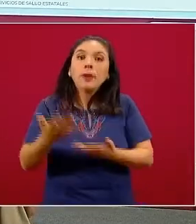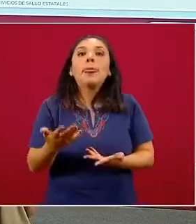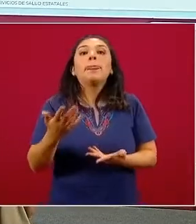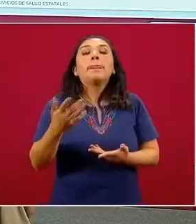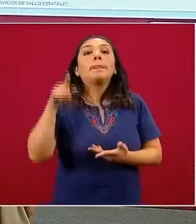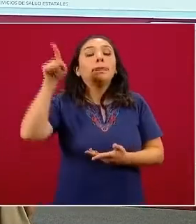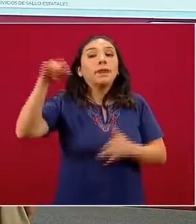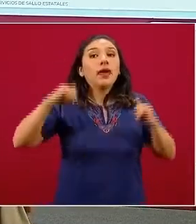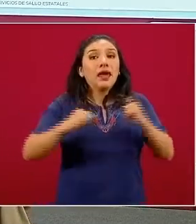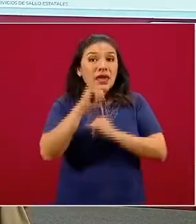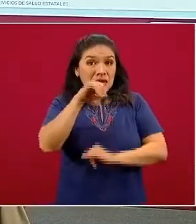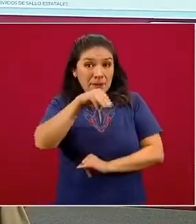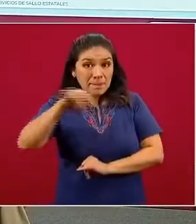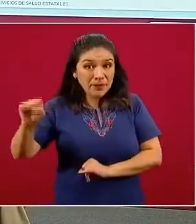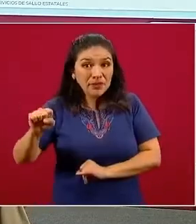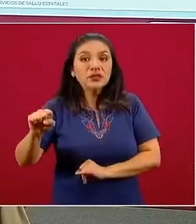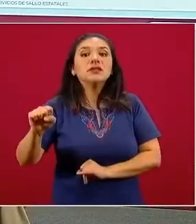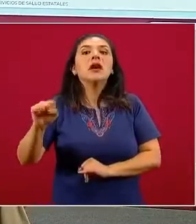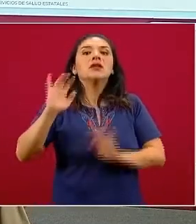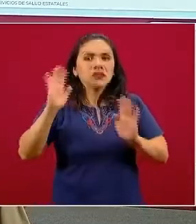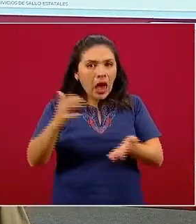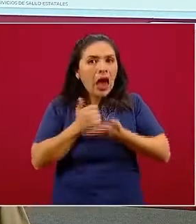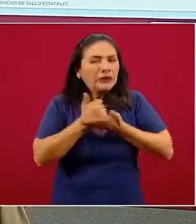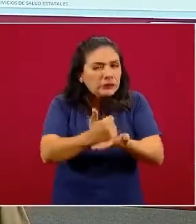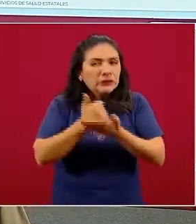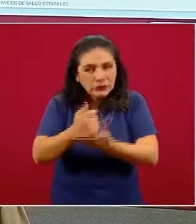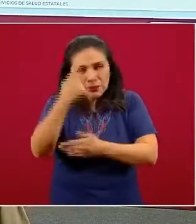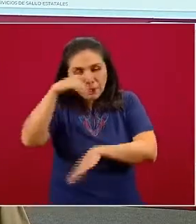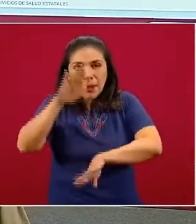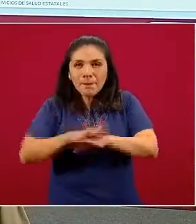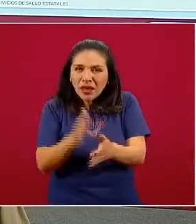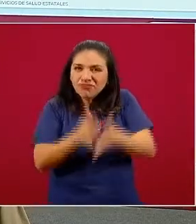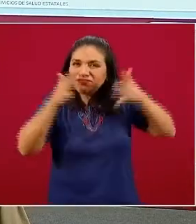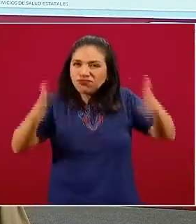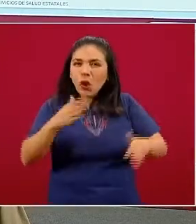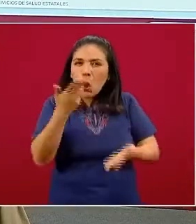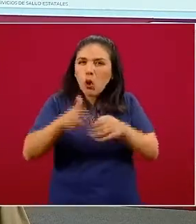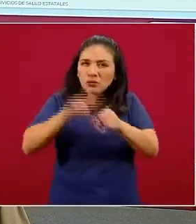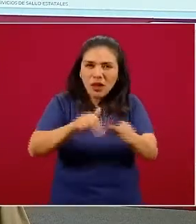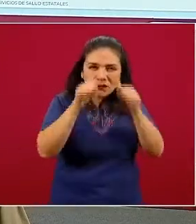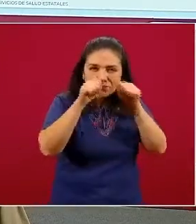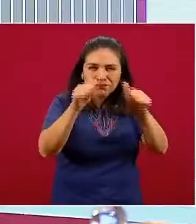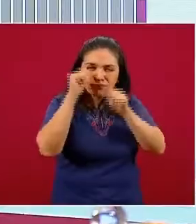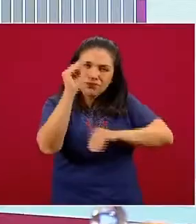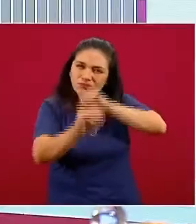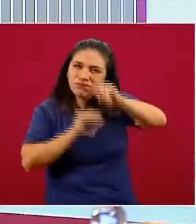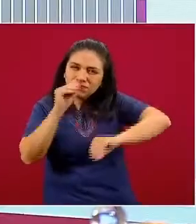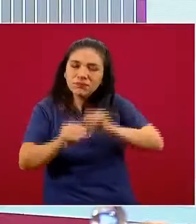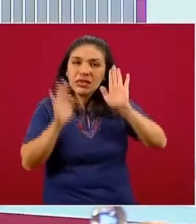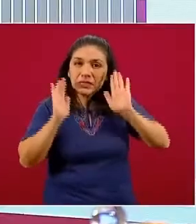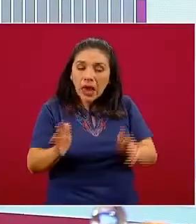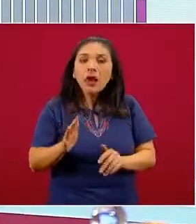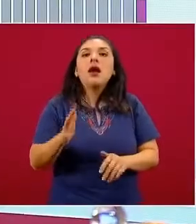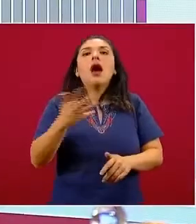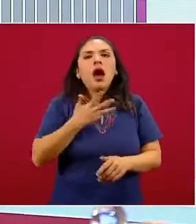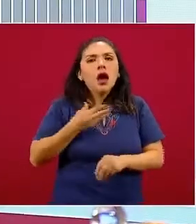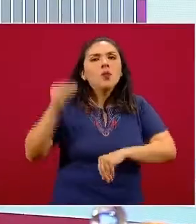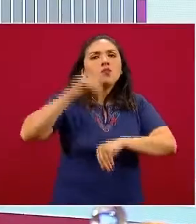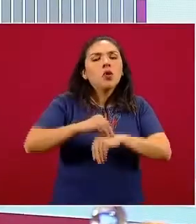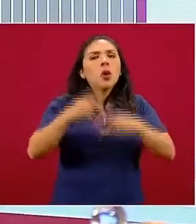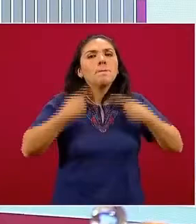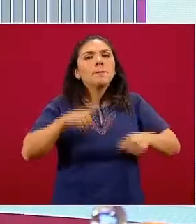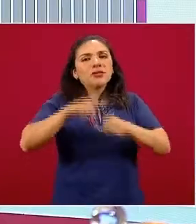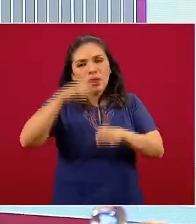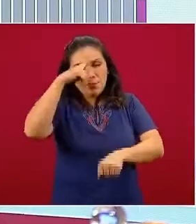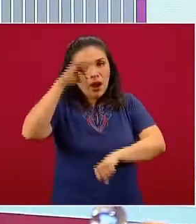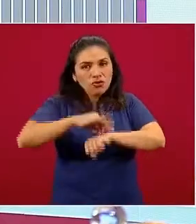El Instituto Mexicano del Seguro Social ayudó a hacer una ampliación de capacidades con reconversión hospitalaria. Se han destinado personal